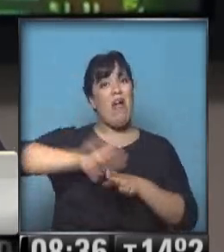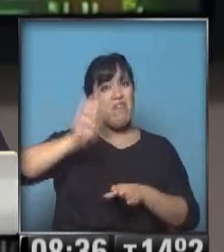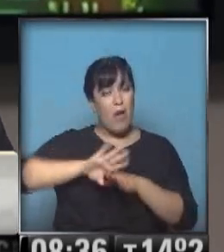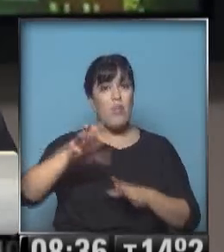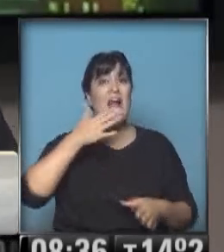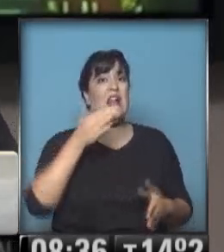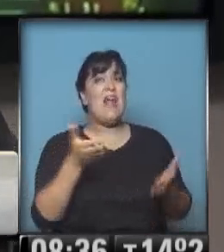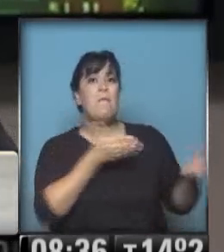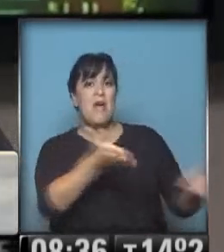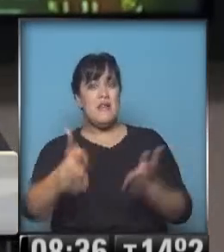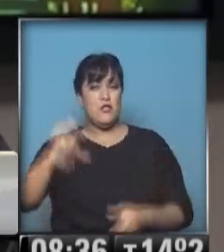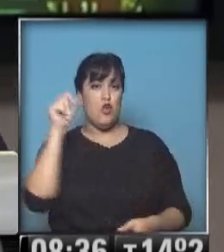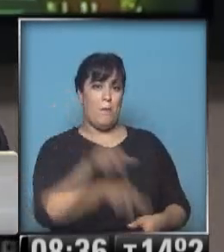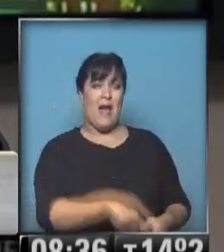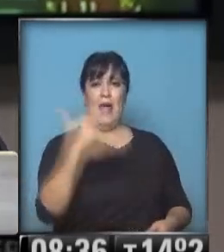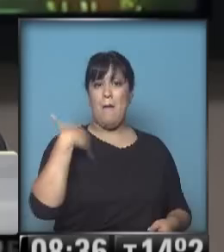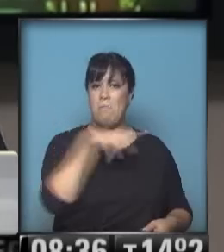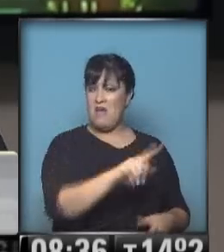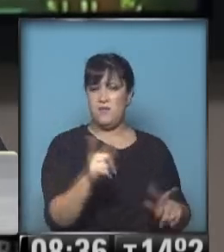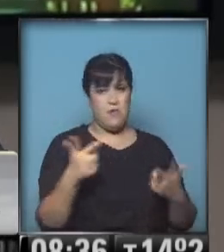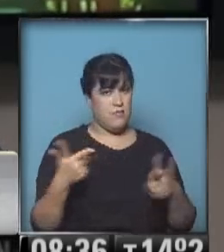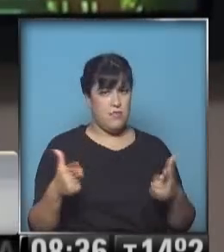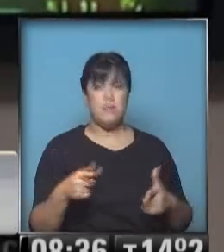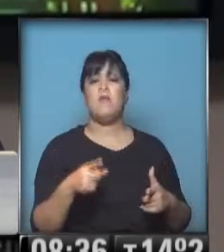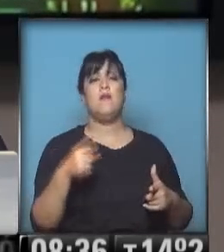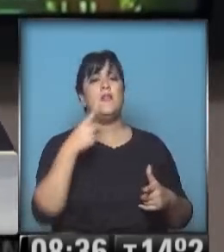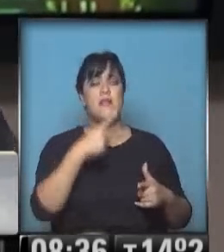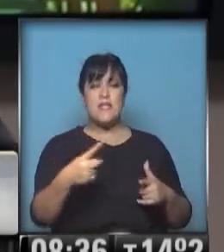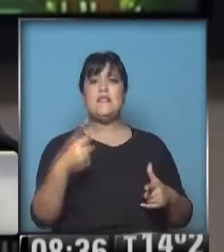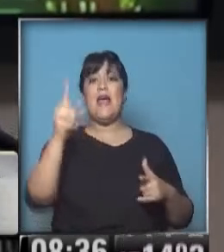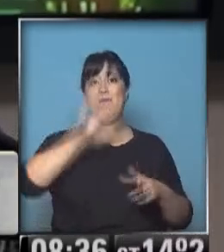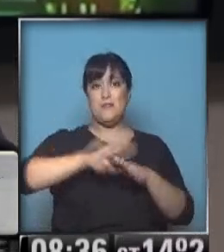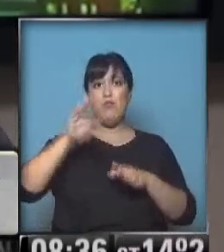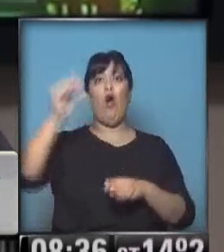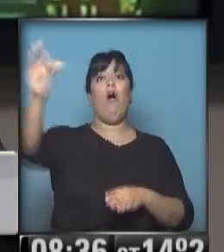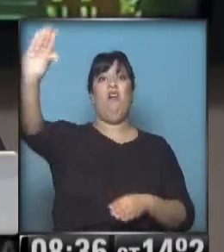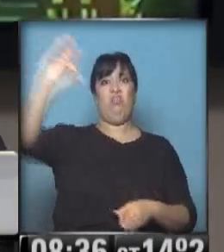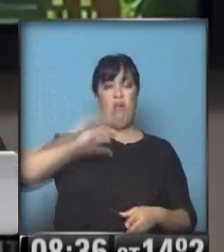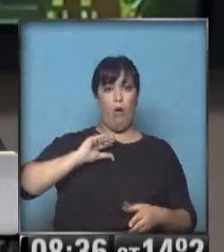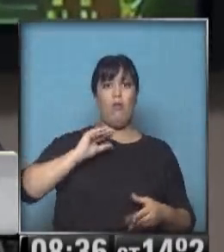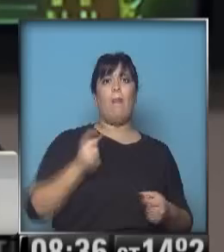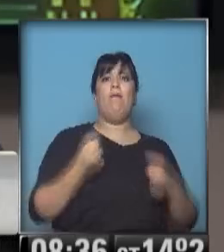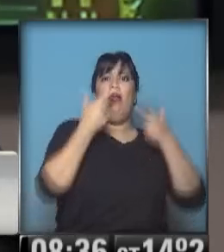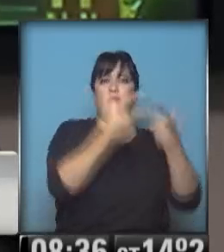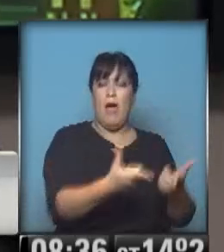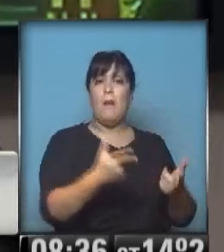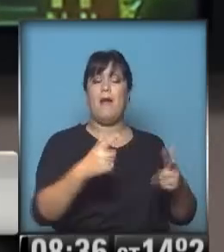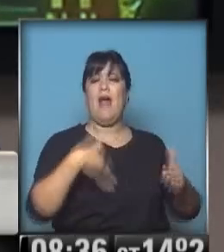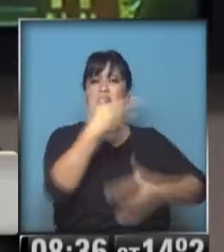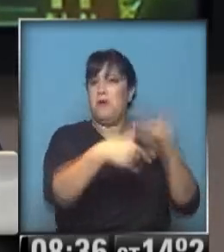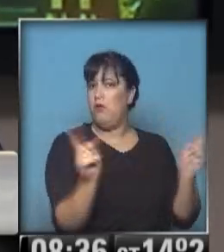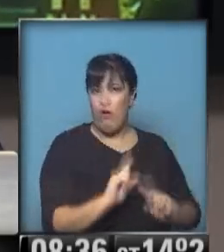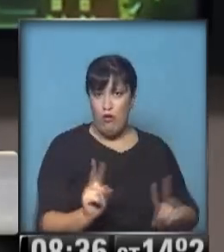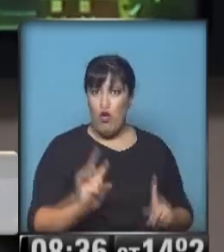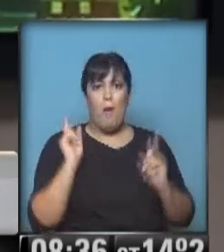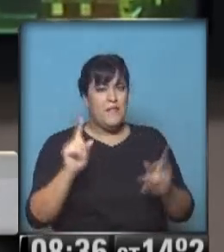beneficio para el país no fue eh invertido en desarrollo Eh no recibió el país todo lo que significó